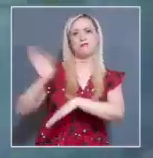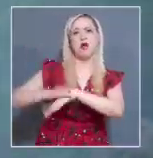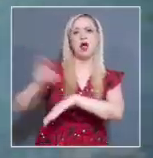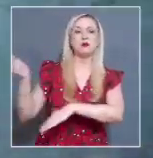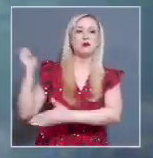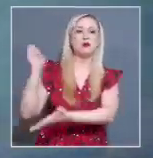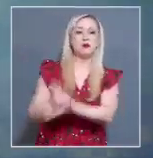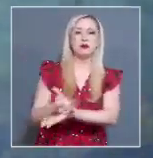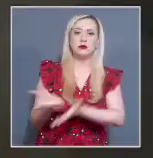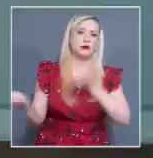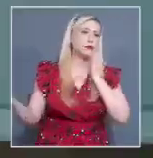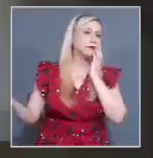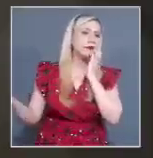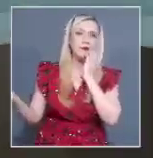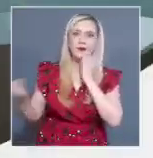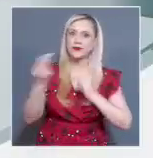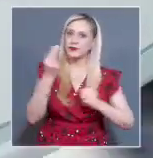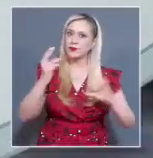clasificación alta.